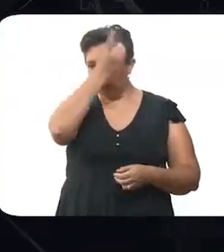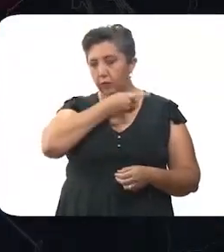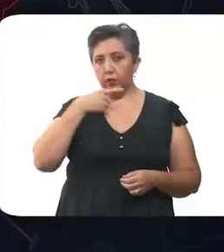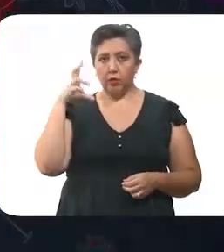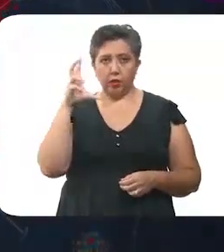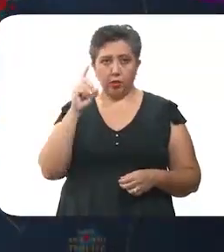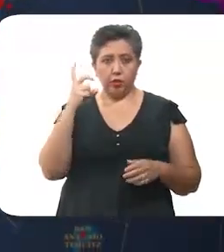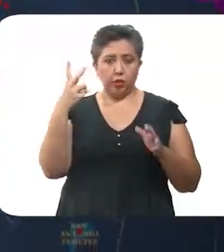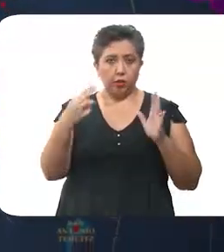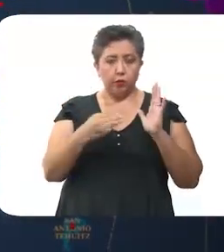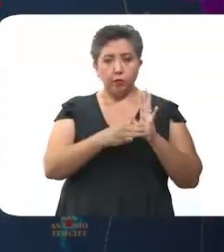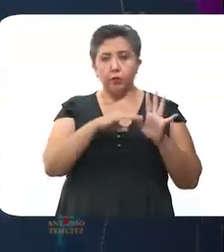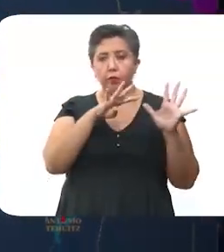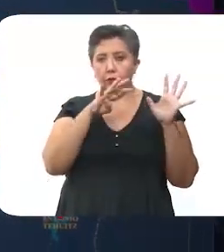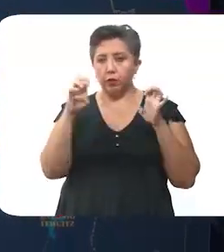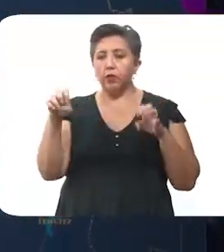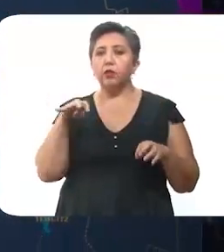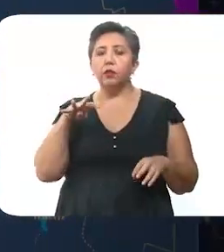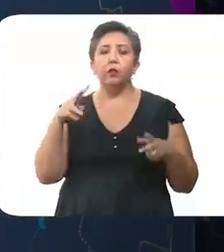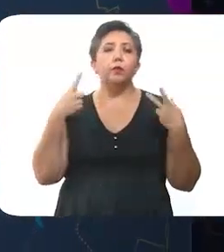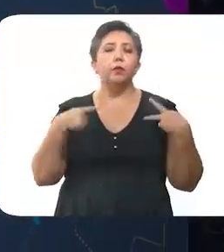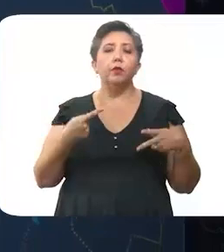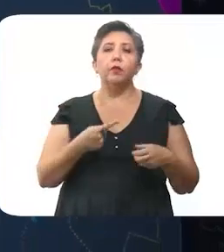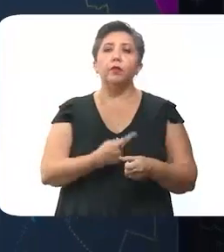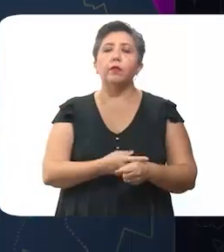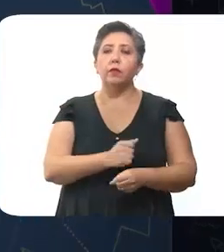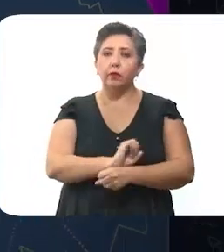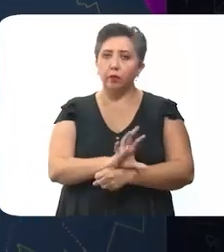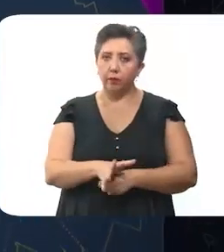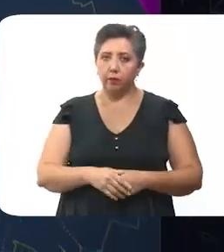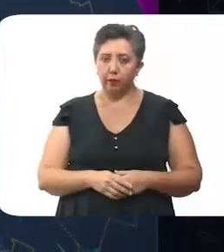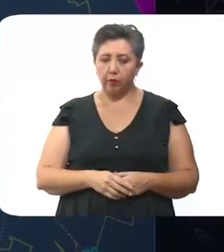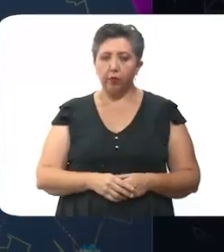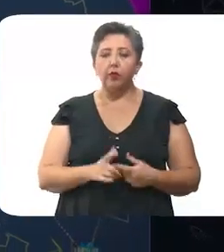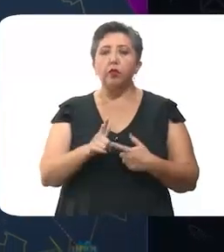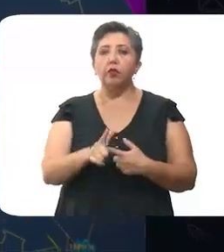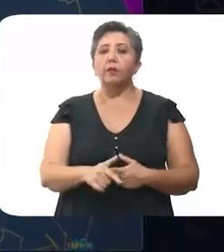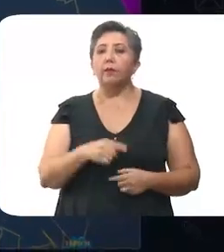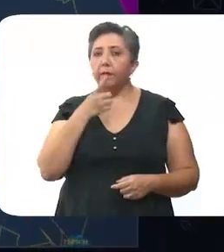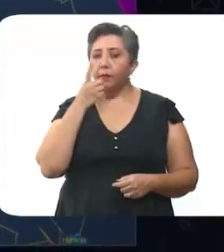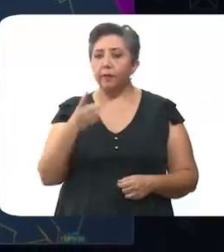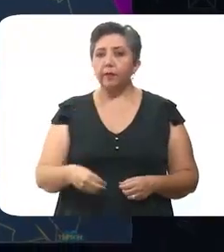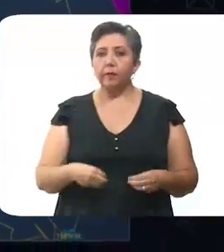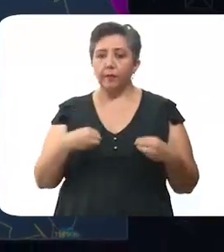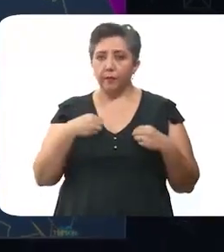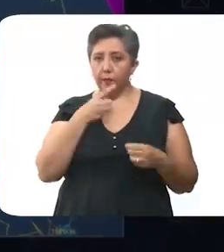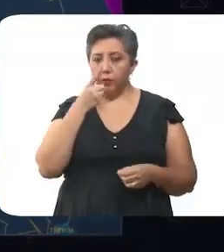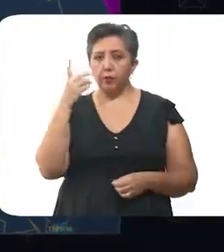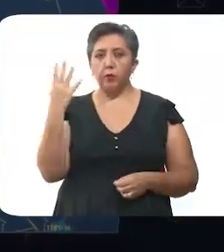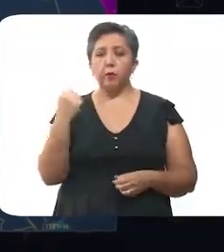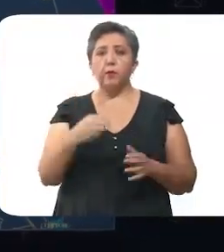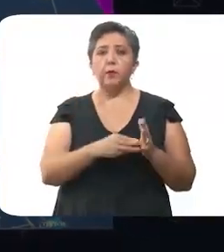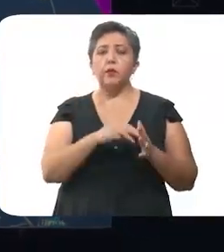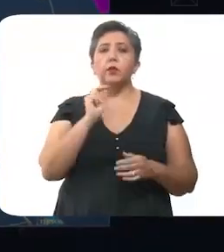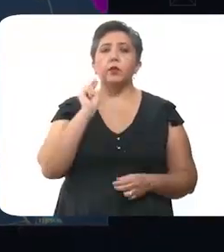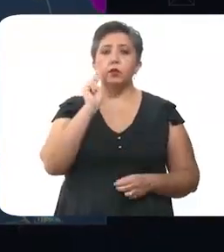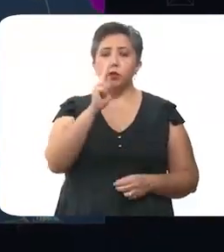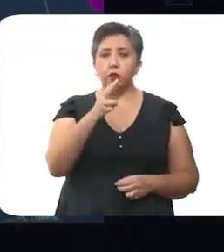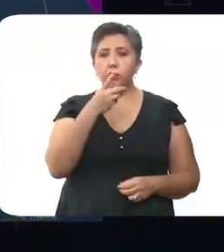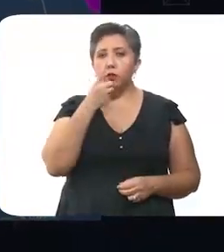diagnosticado 32.919 personas contagiadas de coronavirus, los cuales viven 9.089 en la zona